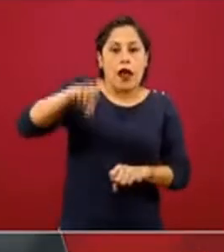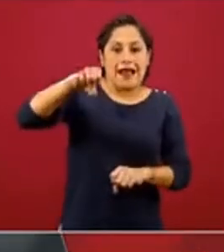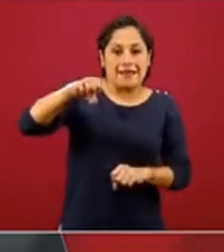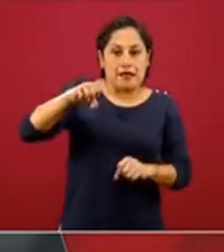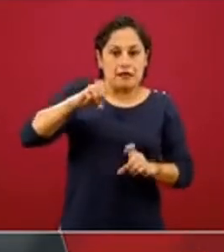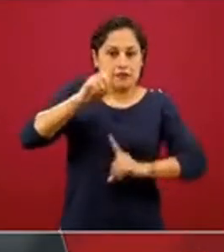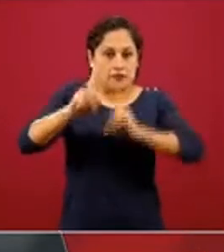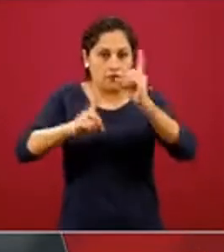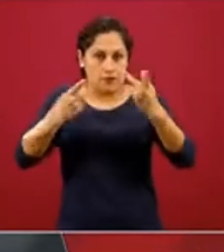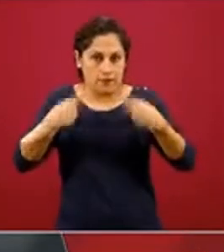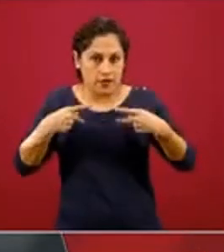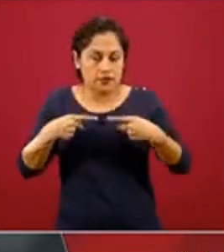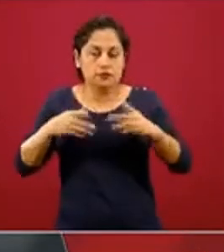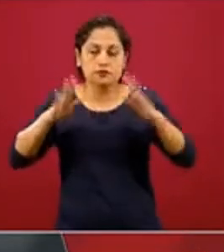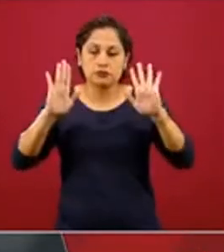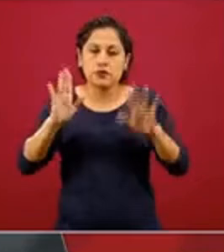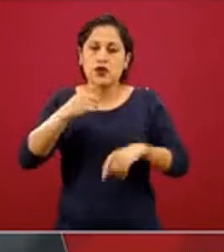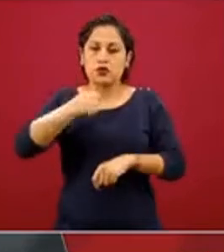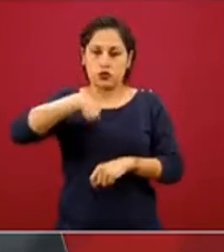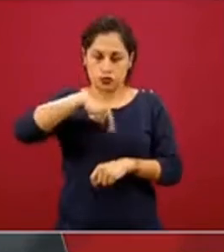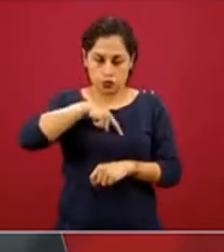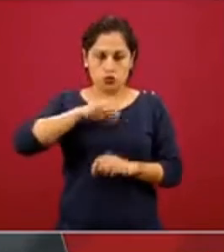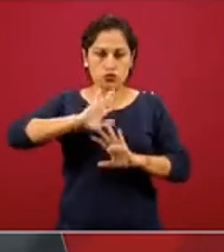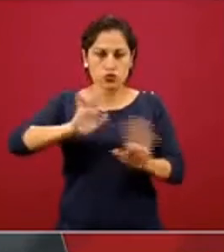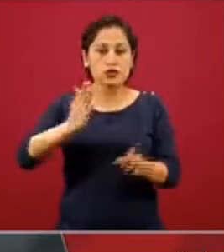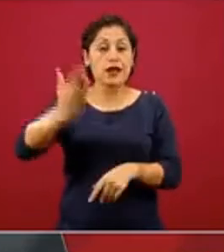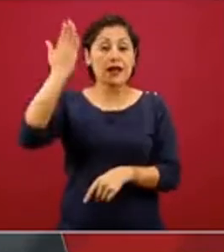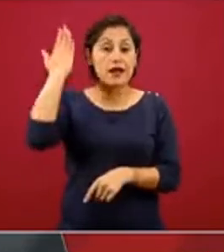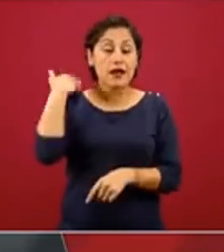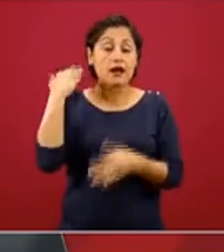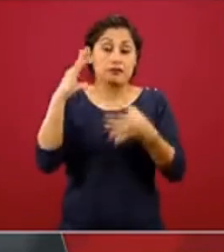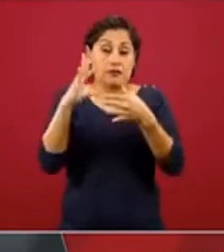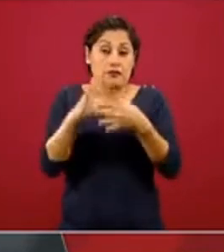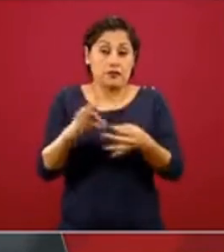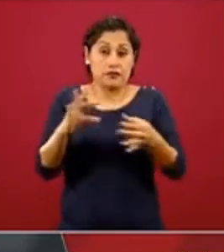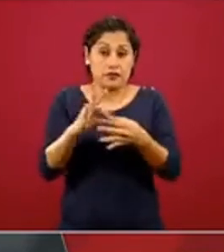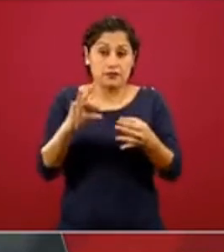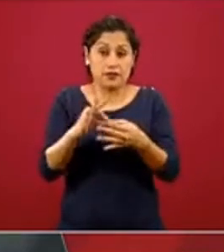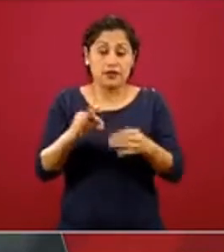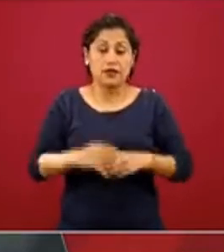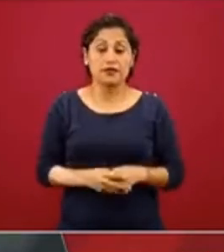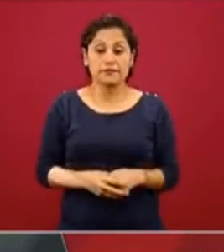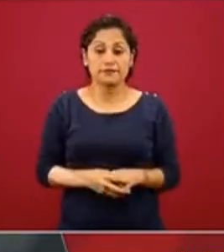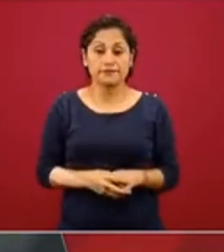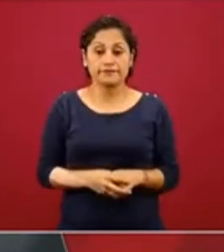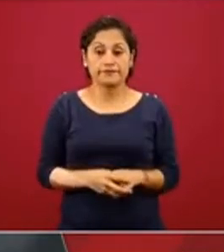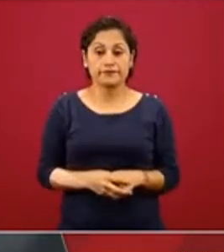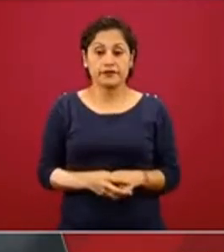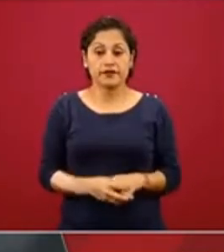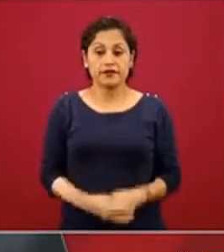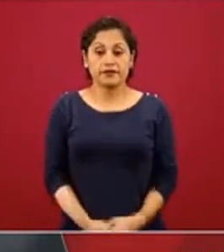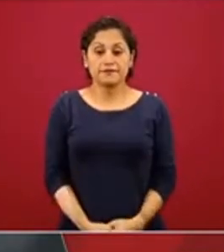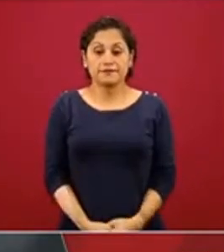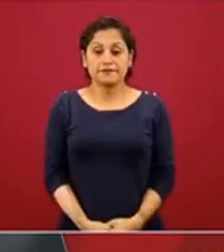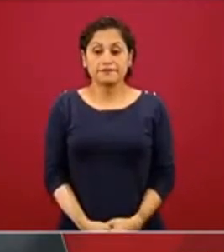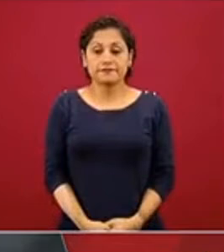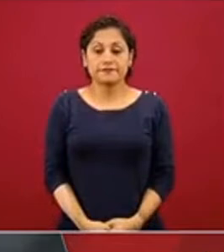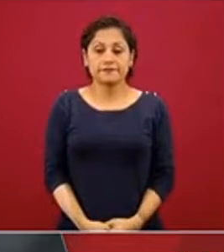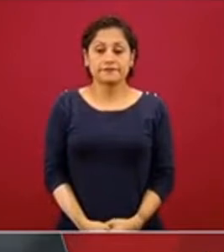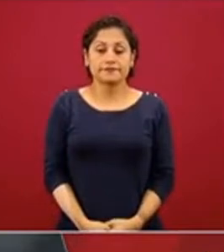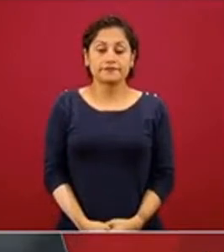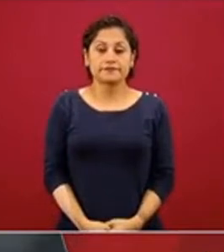hemos identificado, y lo hemos comentado a lo largo de los últimos días, o los días más recientes, el número